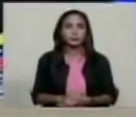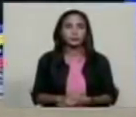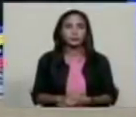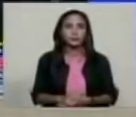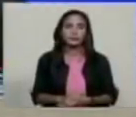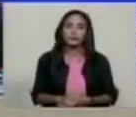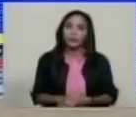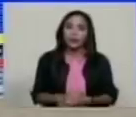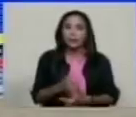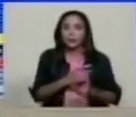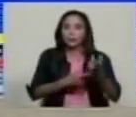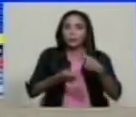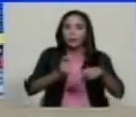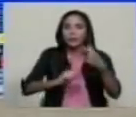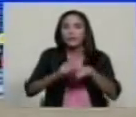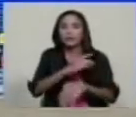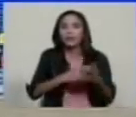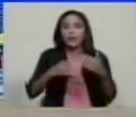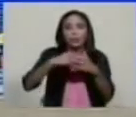el comercio estadounidense,